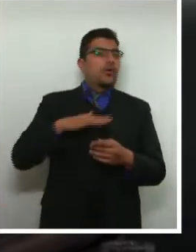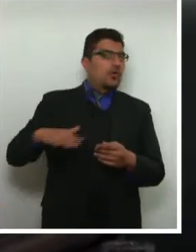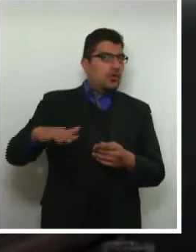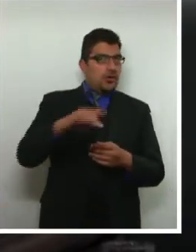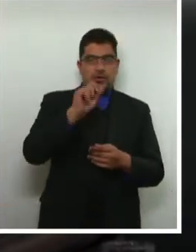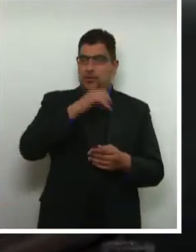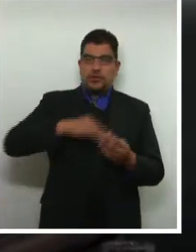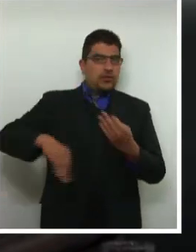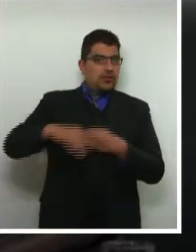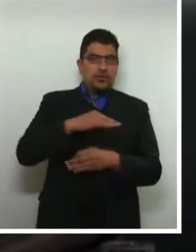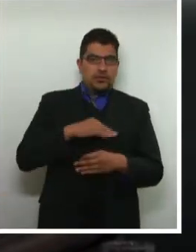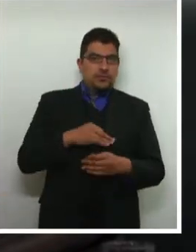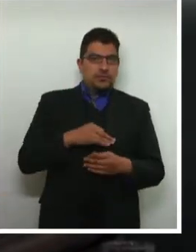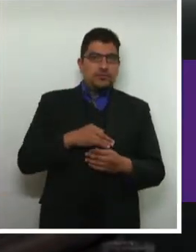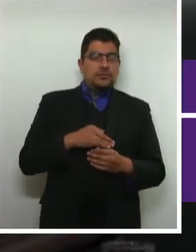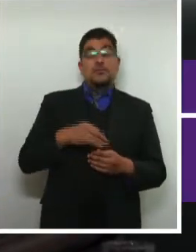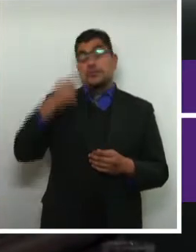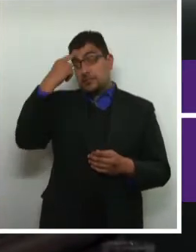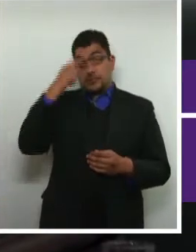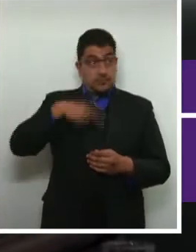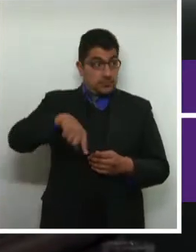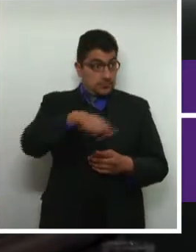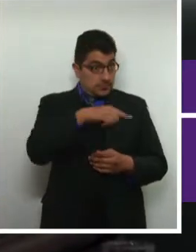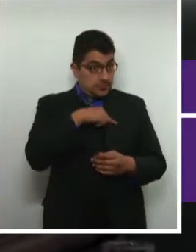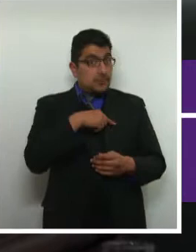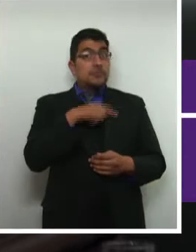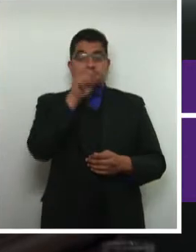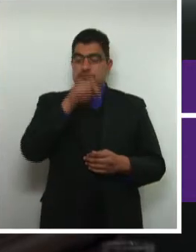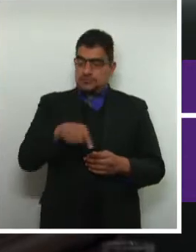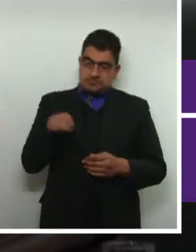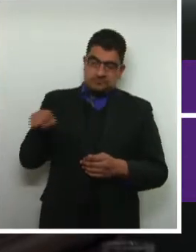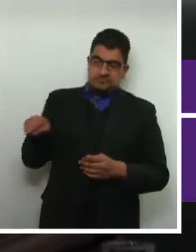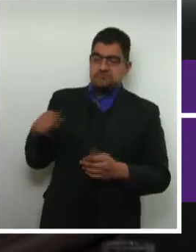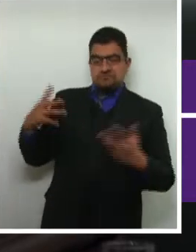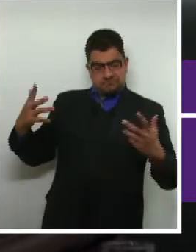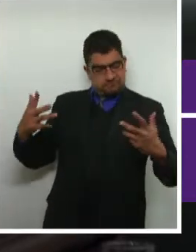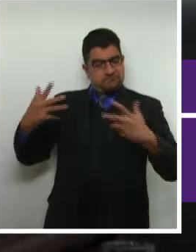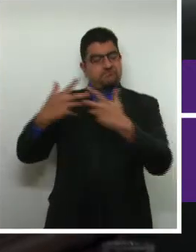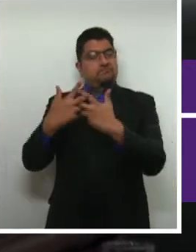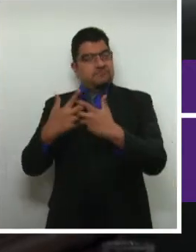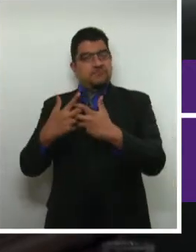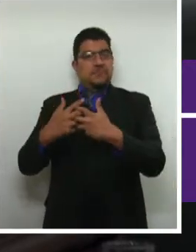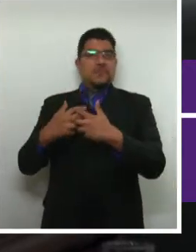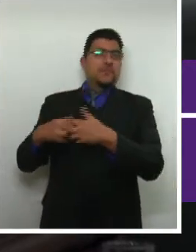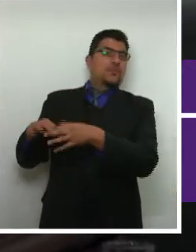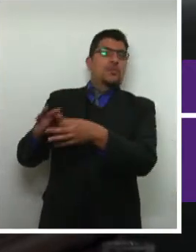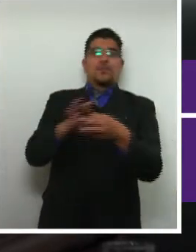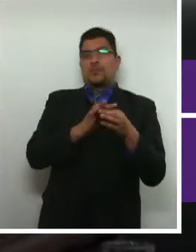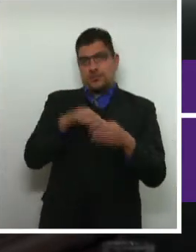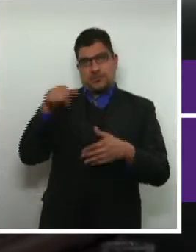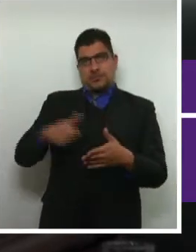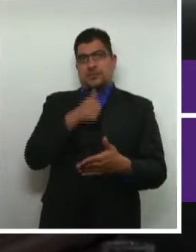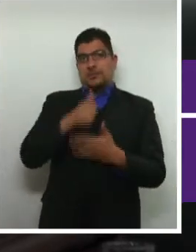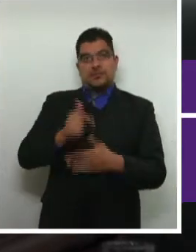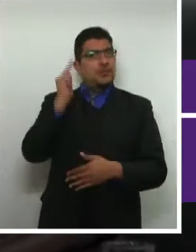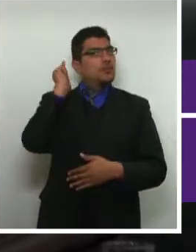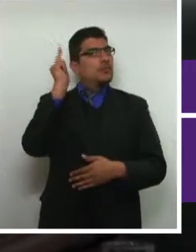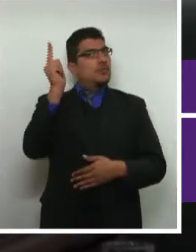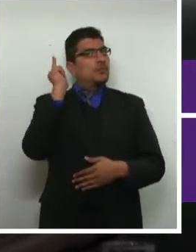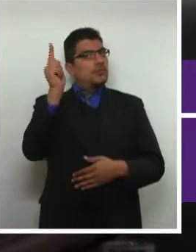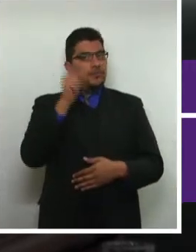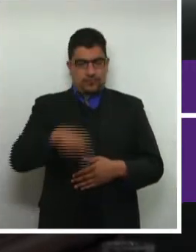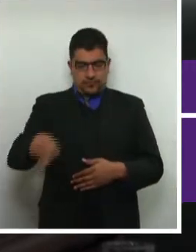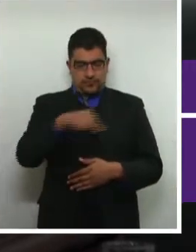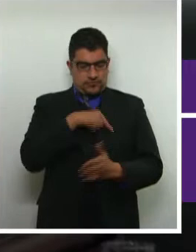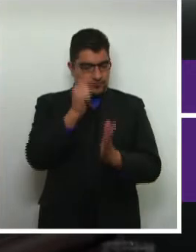entorno para que tengamos una verdadera armonía en nuestra ciudad. Ojalá que